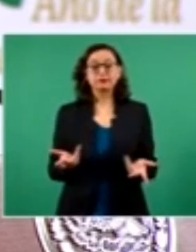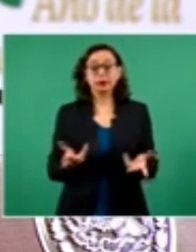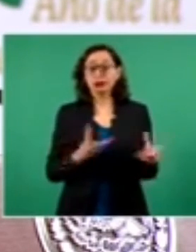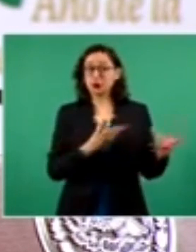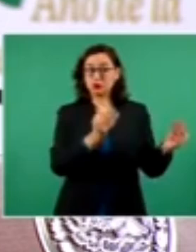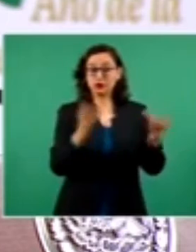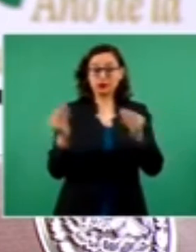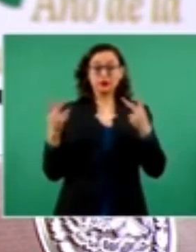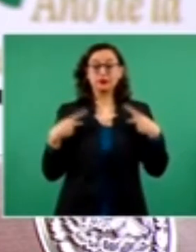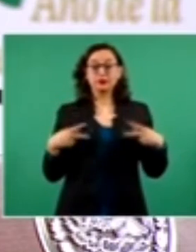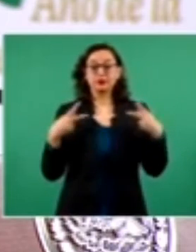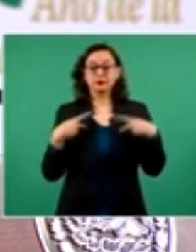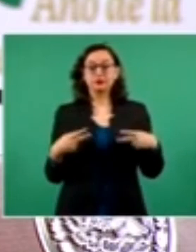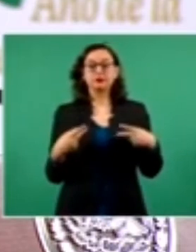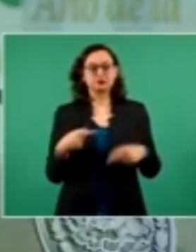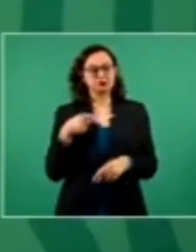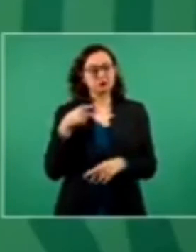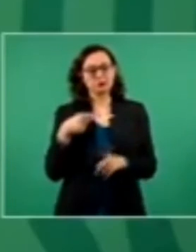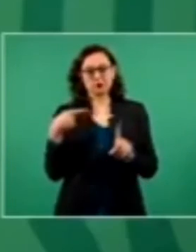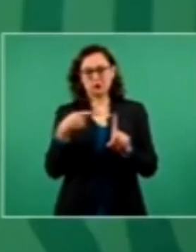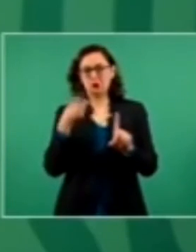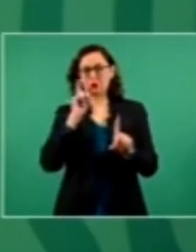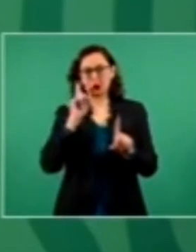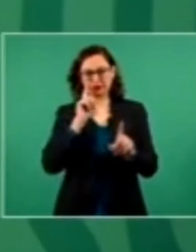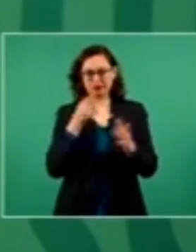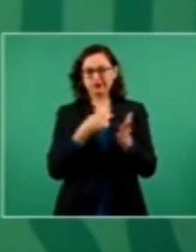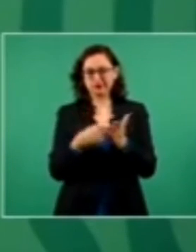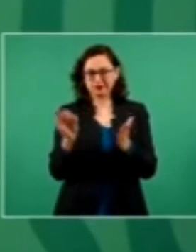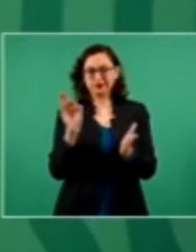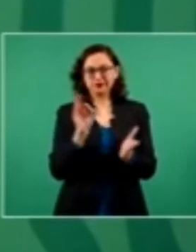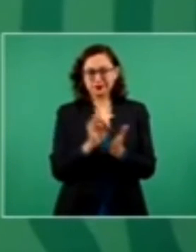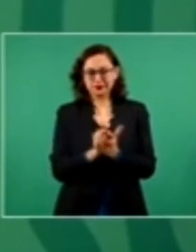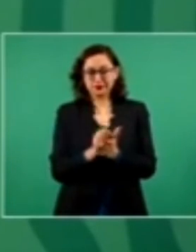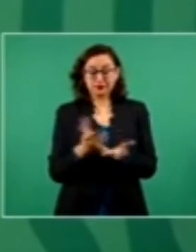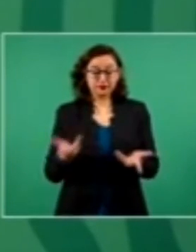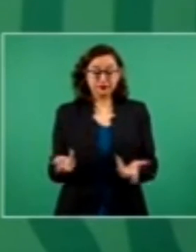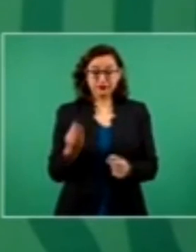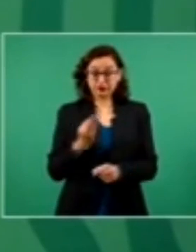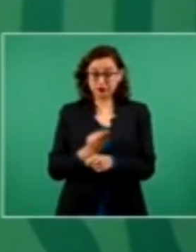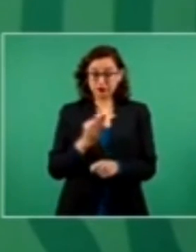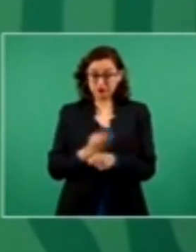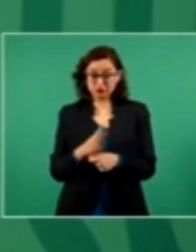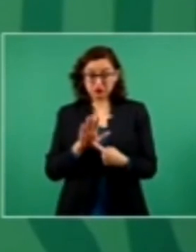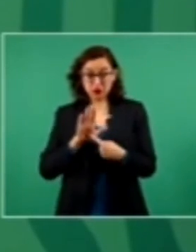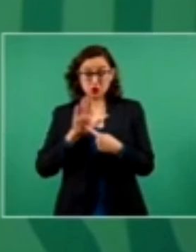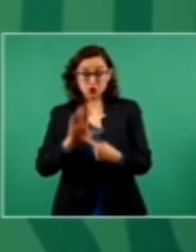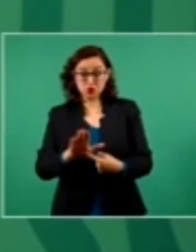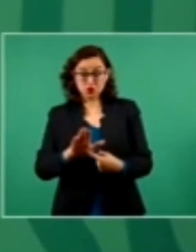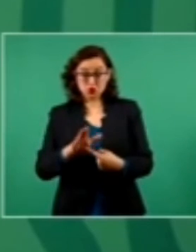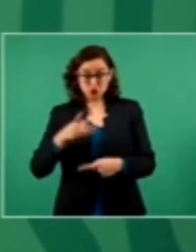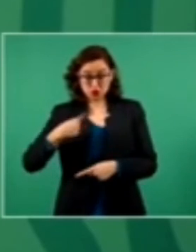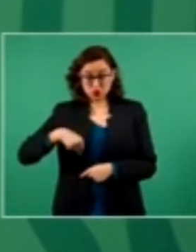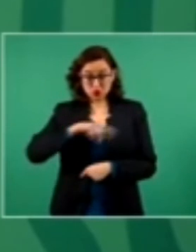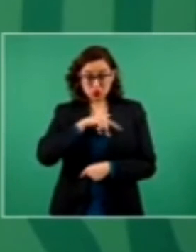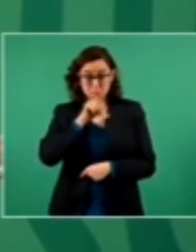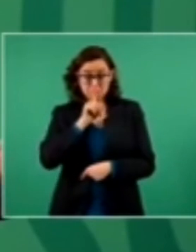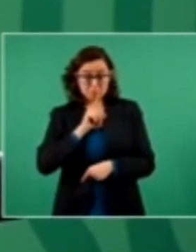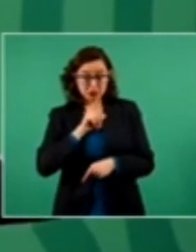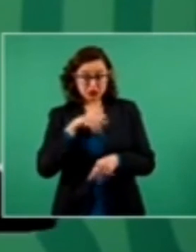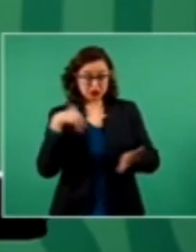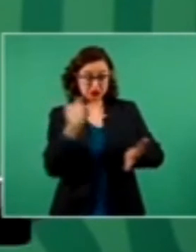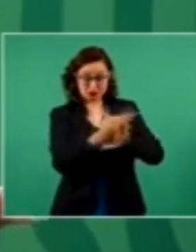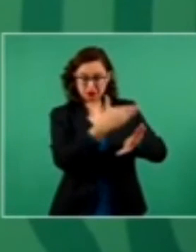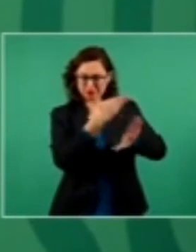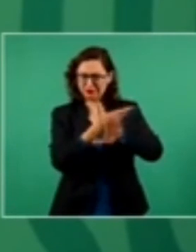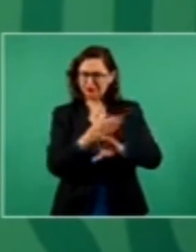furioso porque quiso estrangular económicamente a medios y periodistas para ponernos de